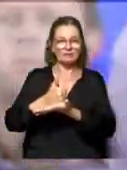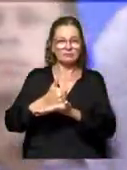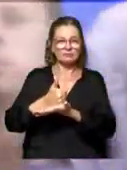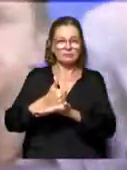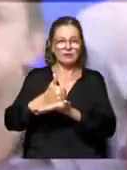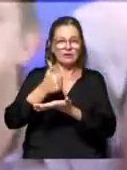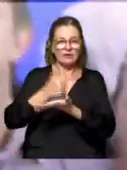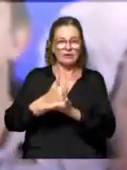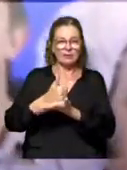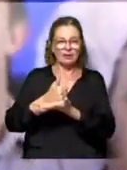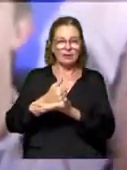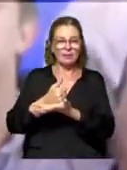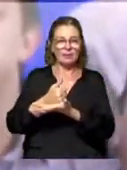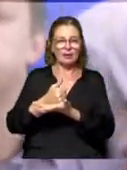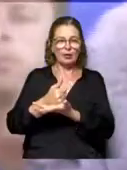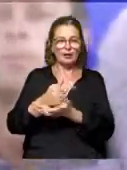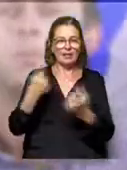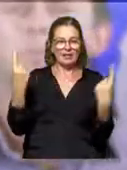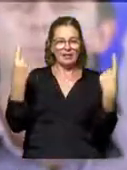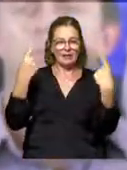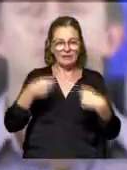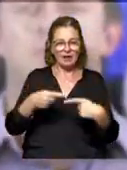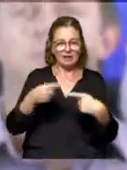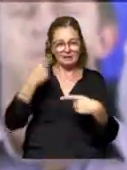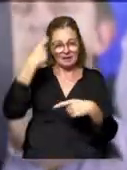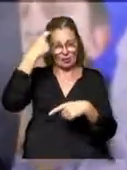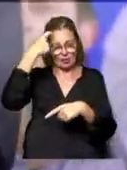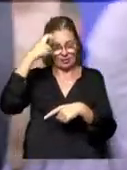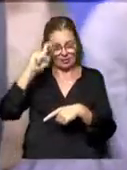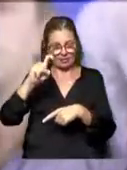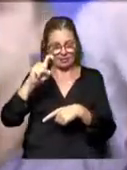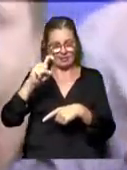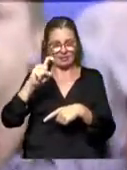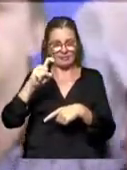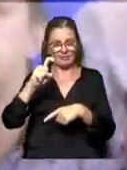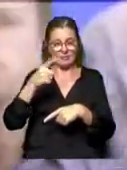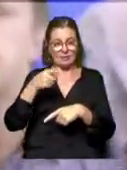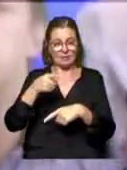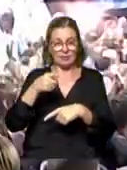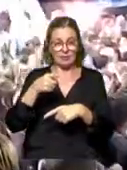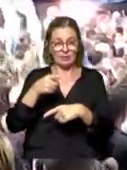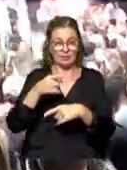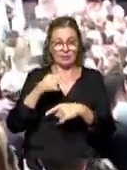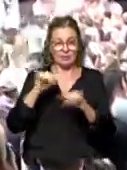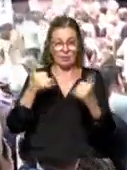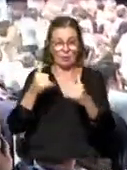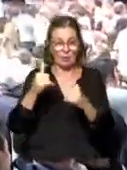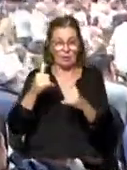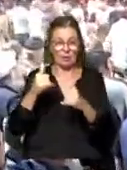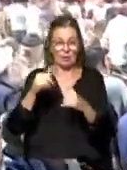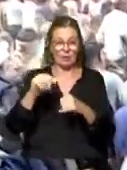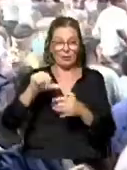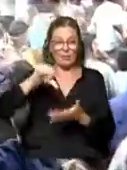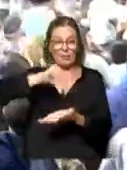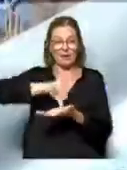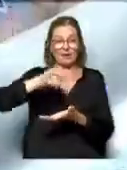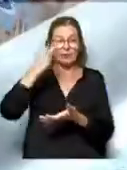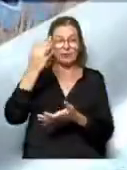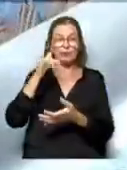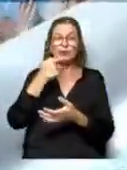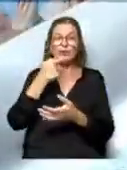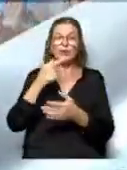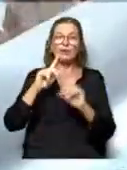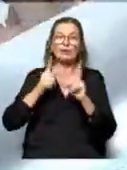firme con el debate, con las ideas, porque lo que está en juego es el país del futuro. Delgado destacó que de